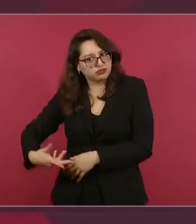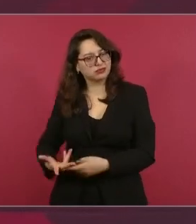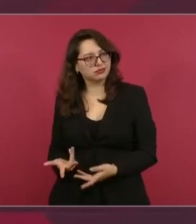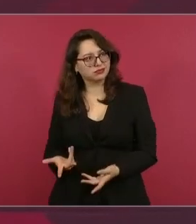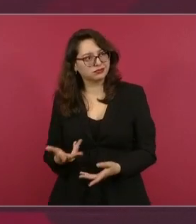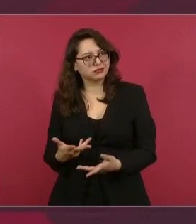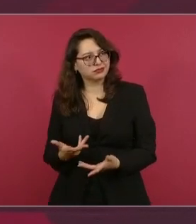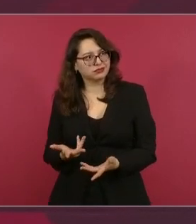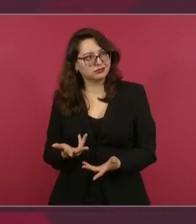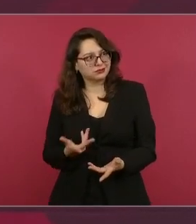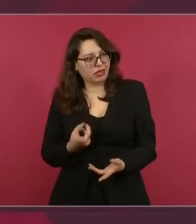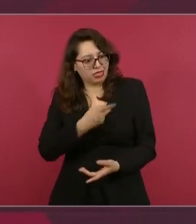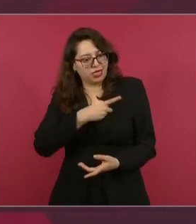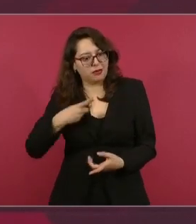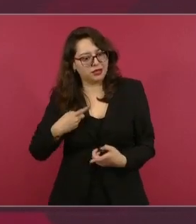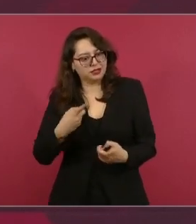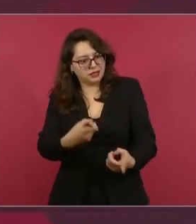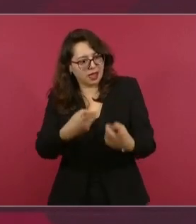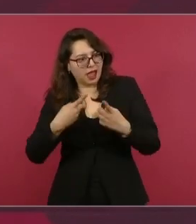en sentido